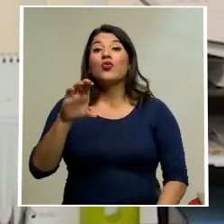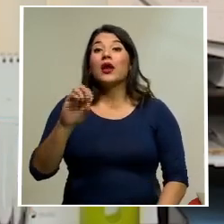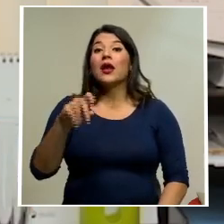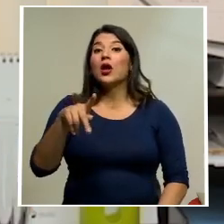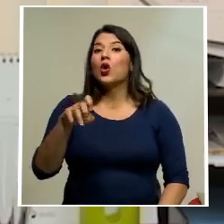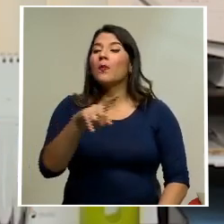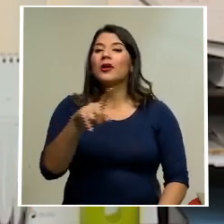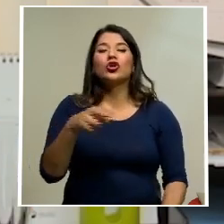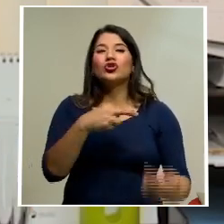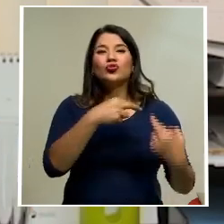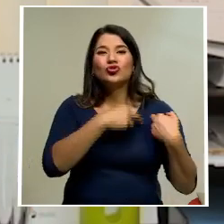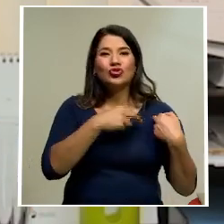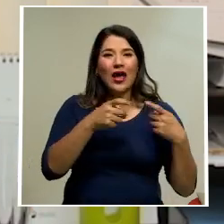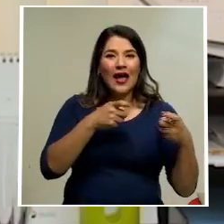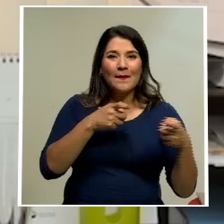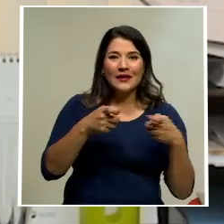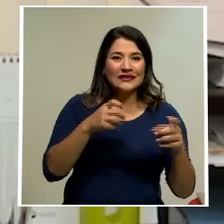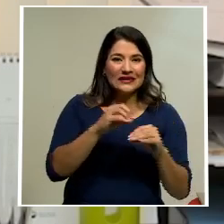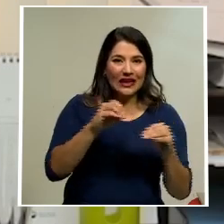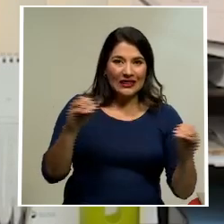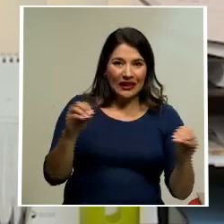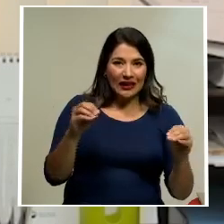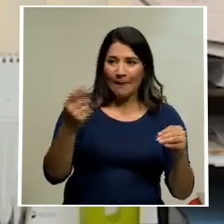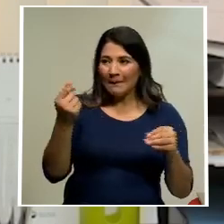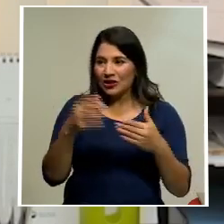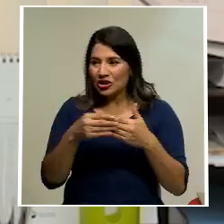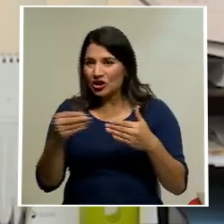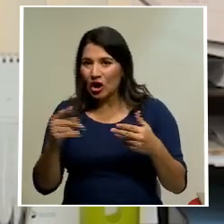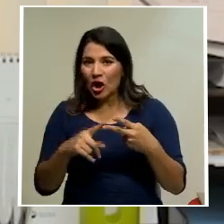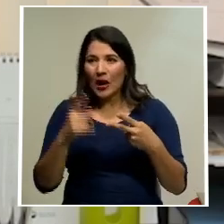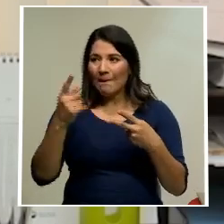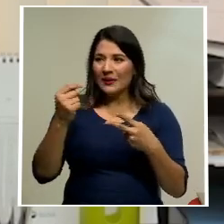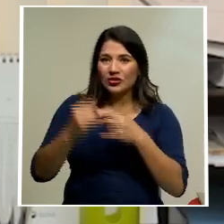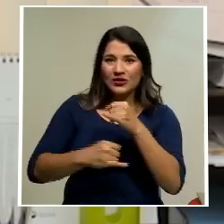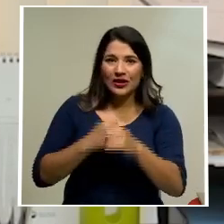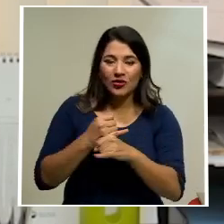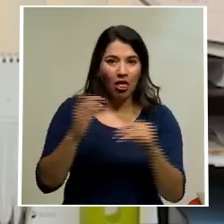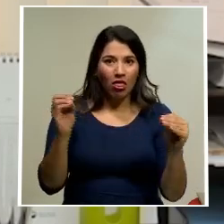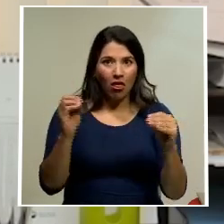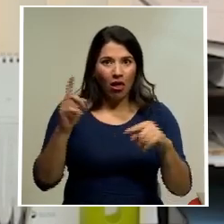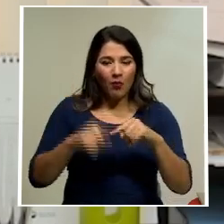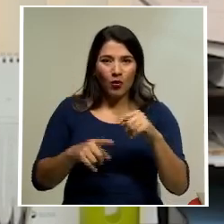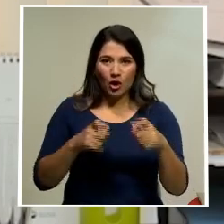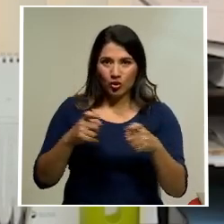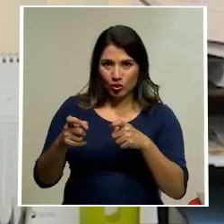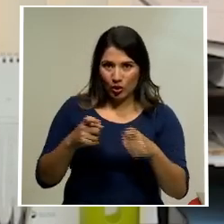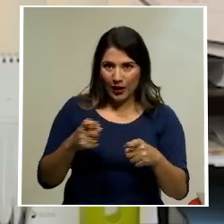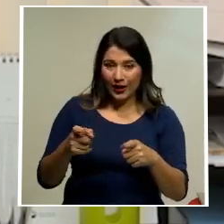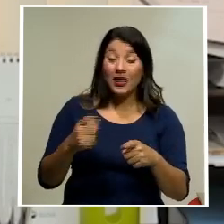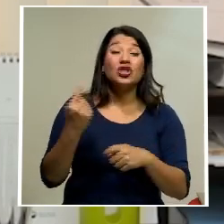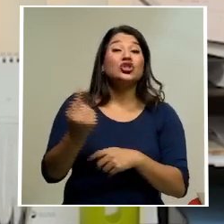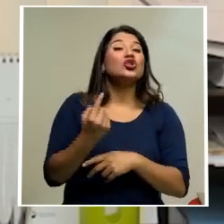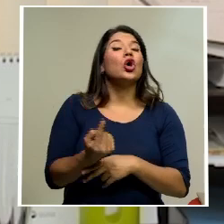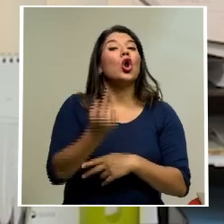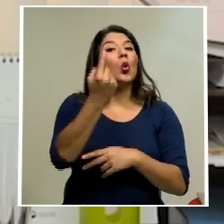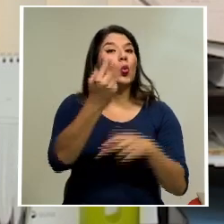tiene incidencia en ninguna variable excepto una, que es la que nos corresponde como margen. Y resulta que